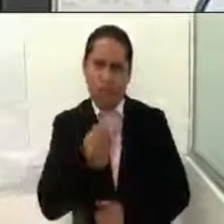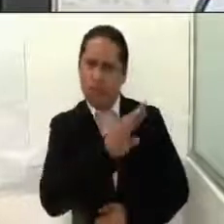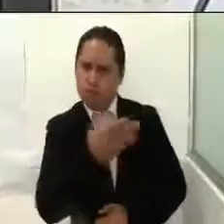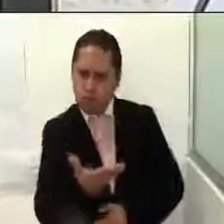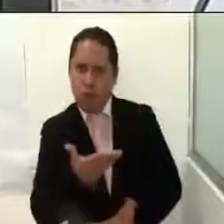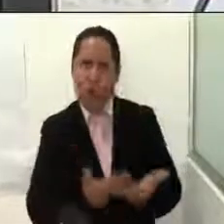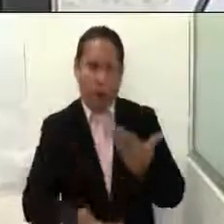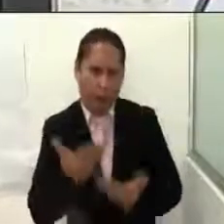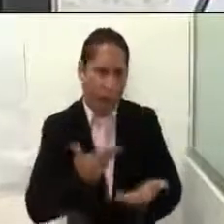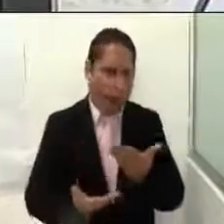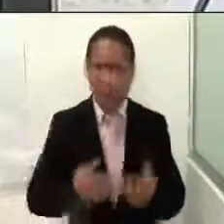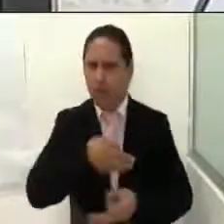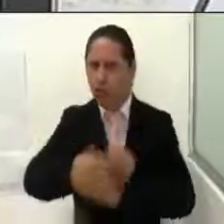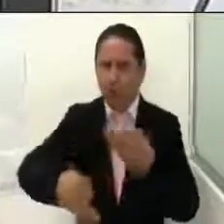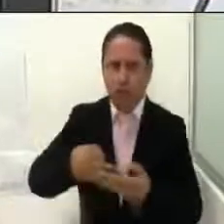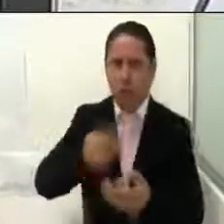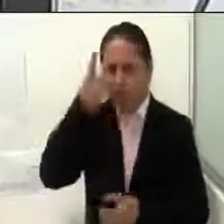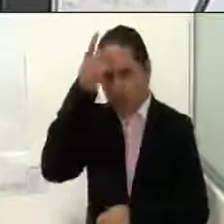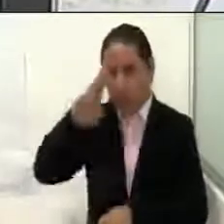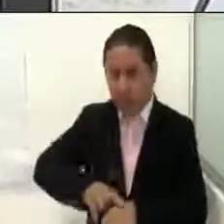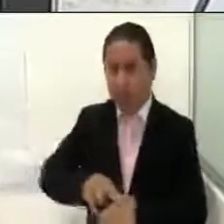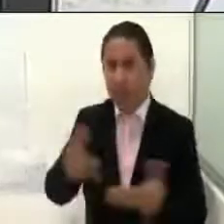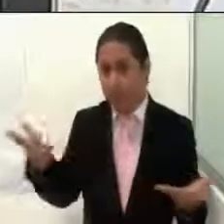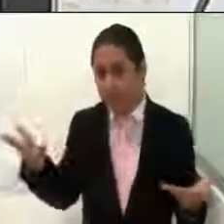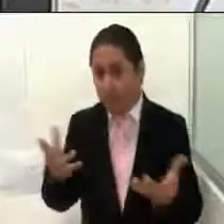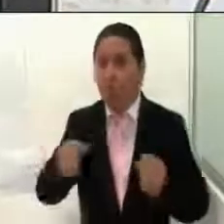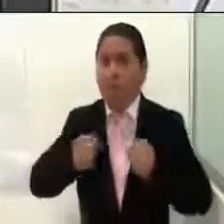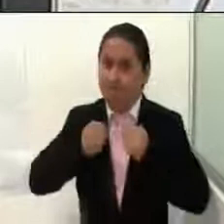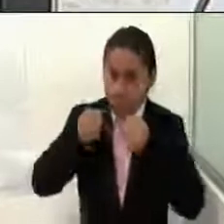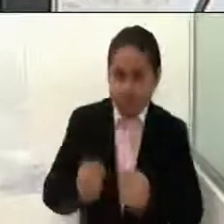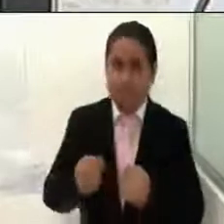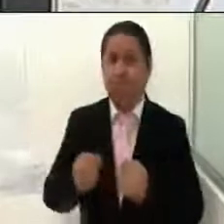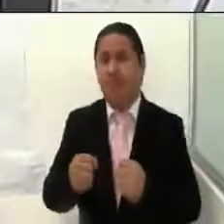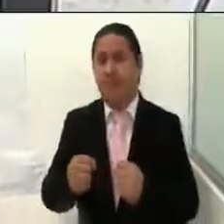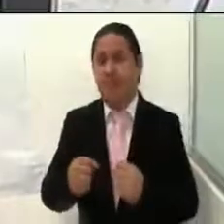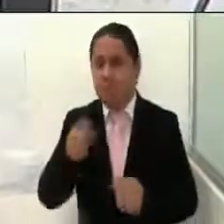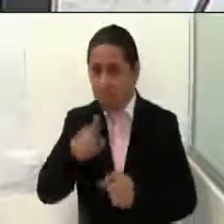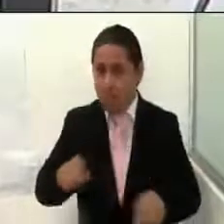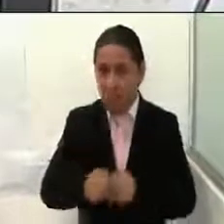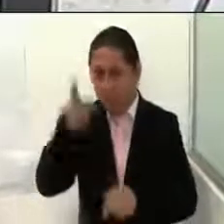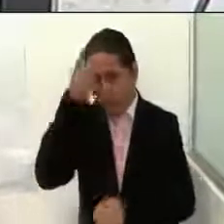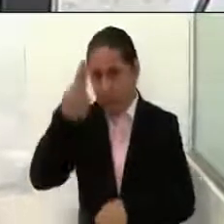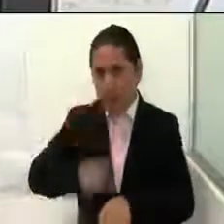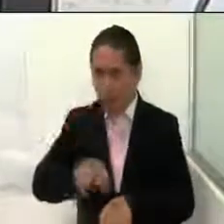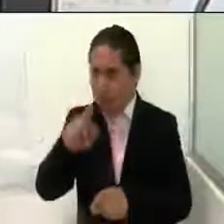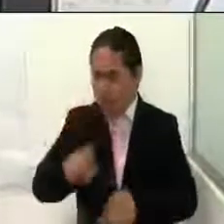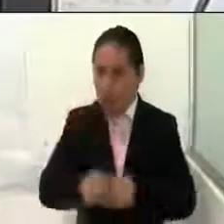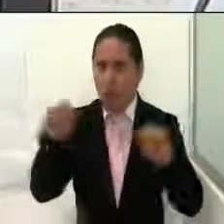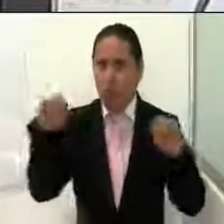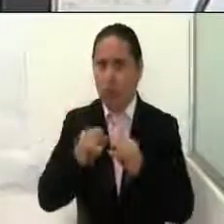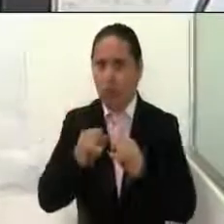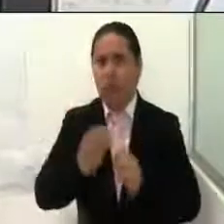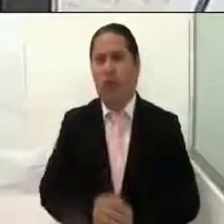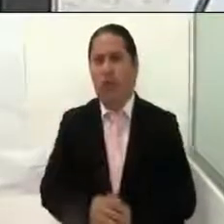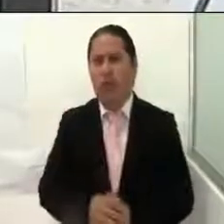a través de la dirección para el fortalecimiento de la misma dirección y del mismo instituto como